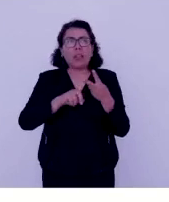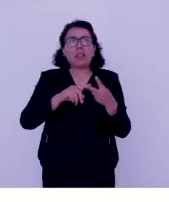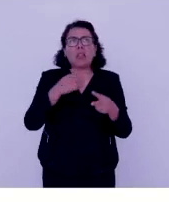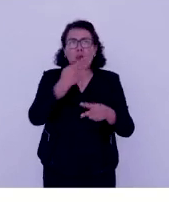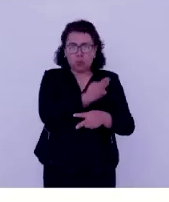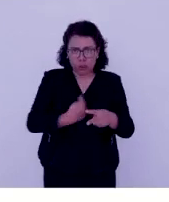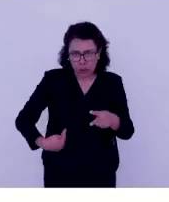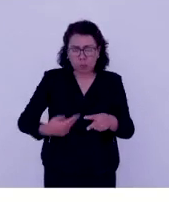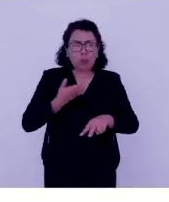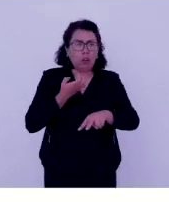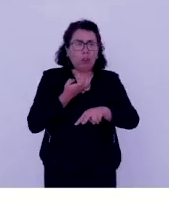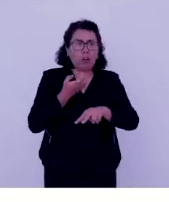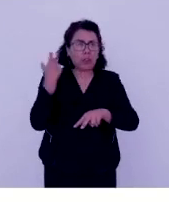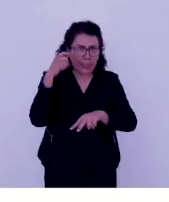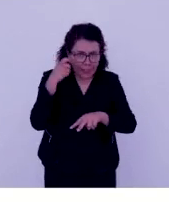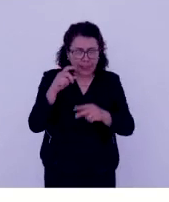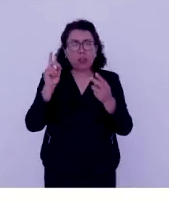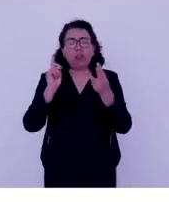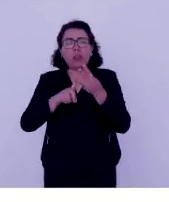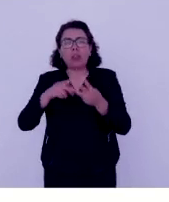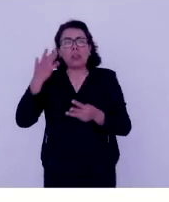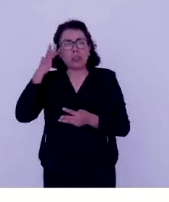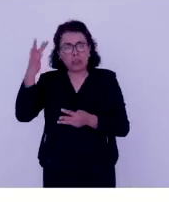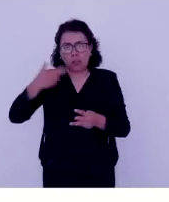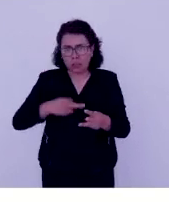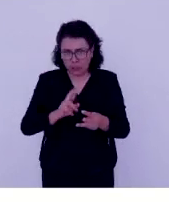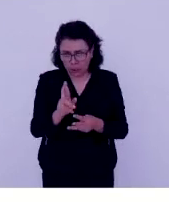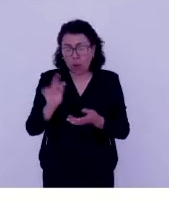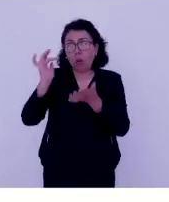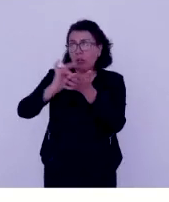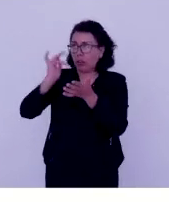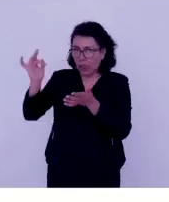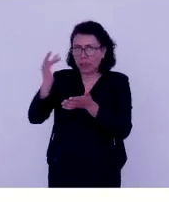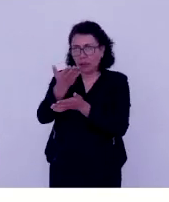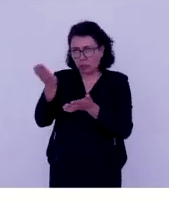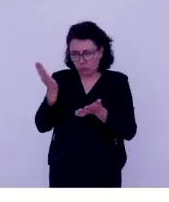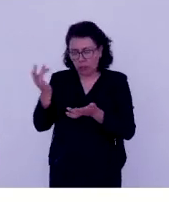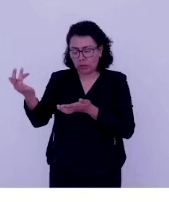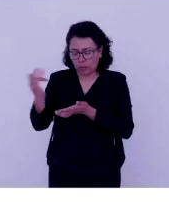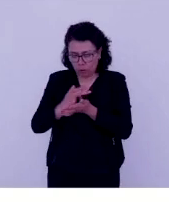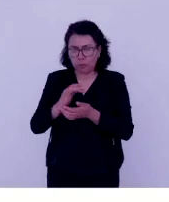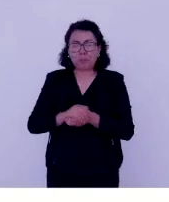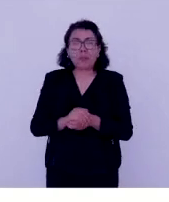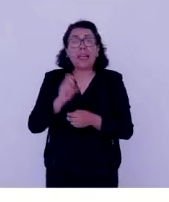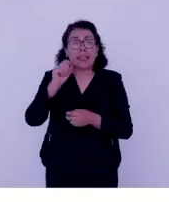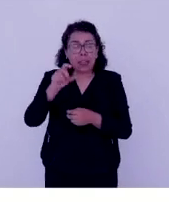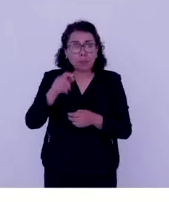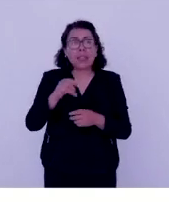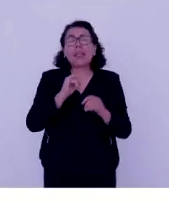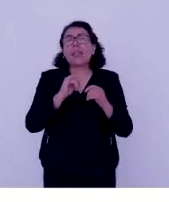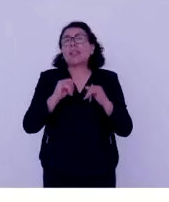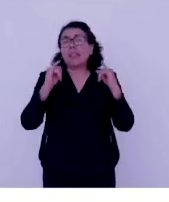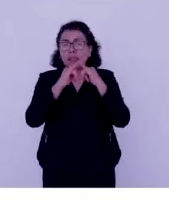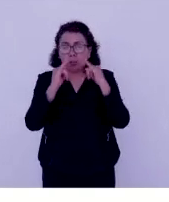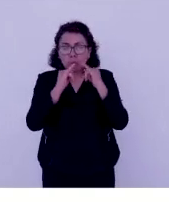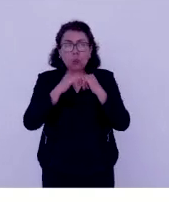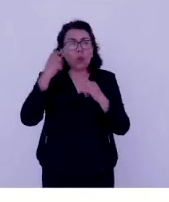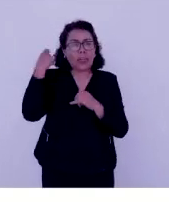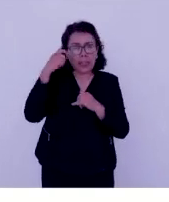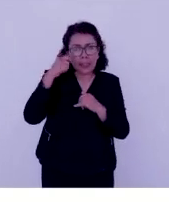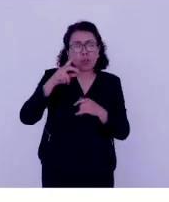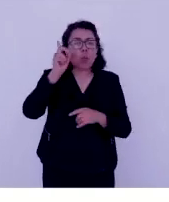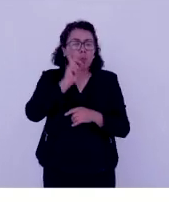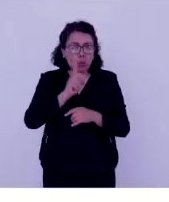Querétaro y de San Juan del Río Muchas gracias señora arí por la confianza así también con el Instituto queretano de las mujeres a quienes